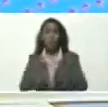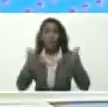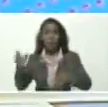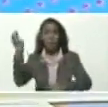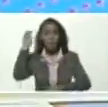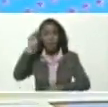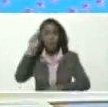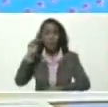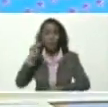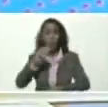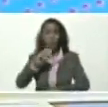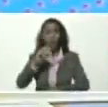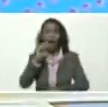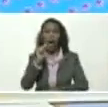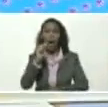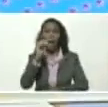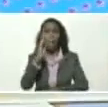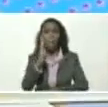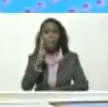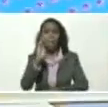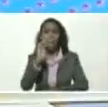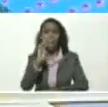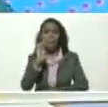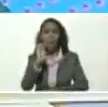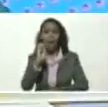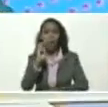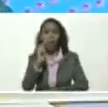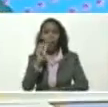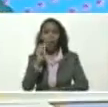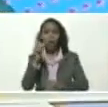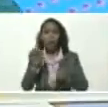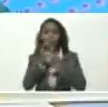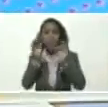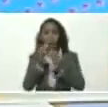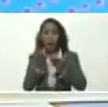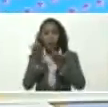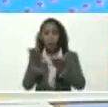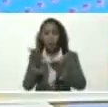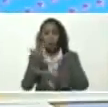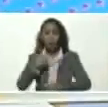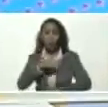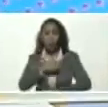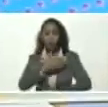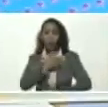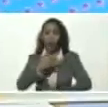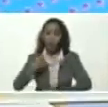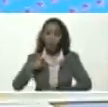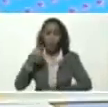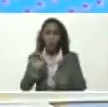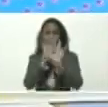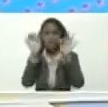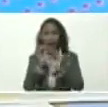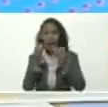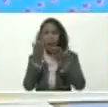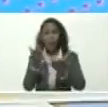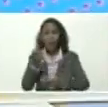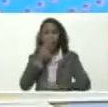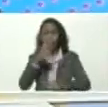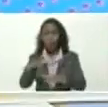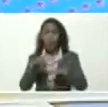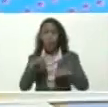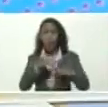maestro José Antonio Abreu. Les voy a dar este regalo, nos los merecemos. Es un regalo de belleza, de